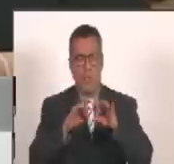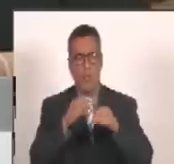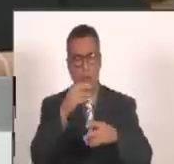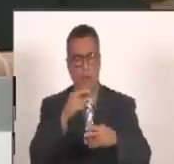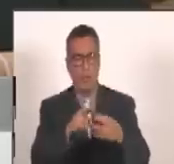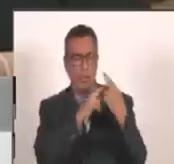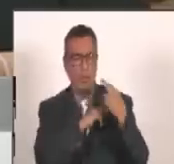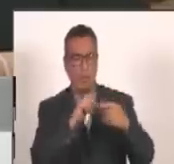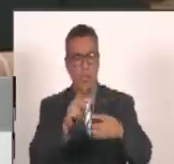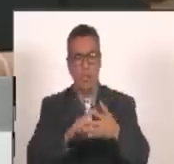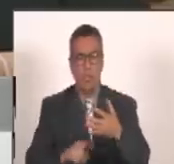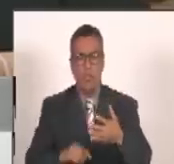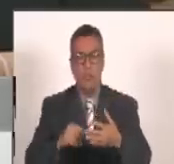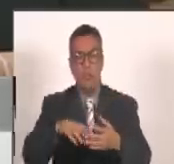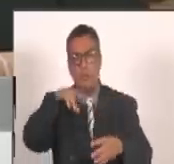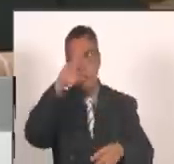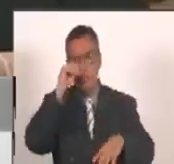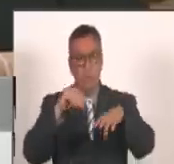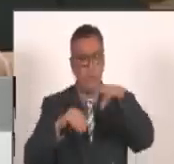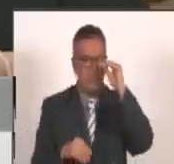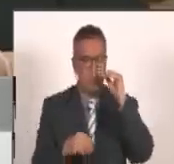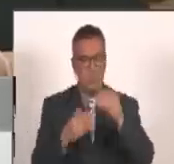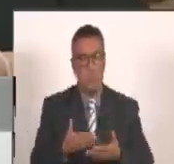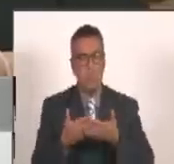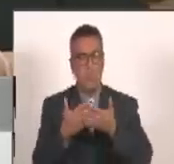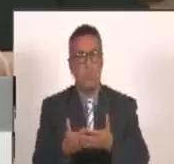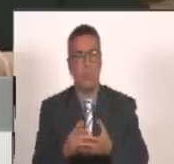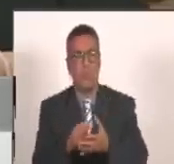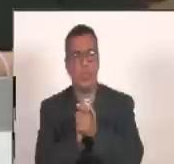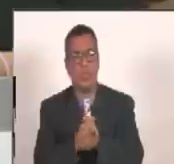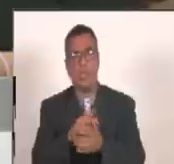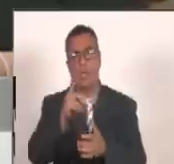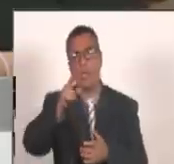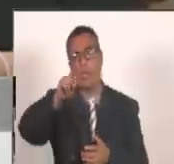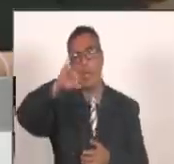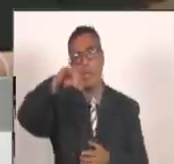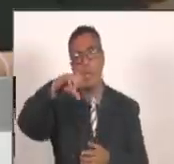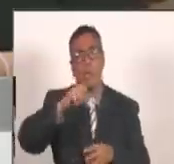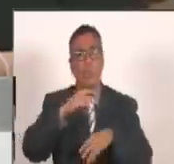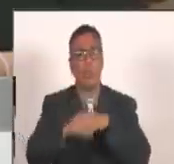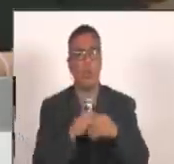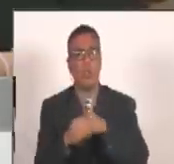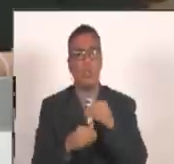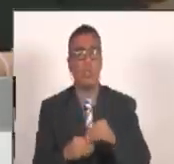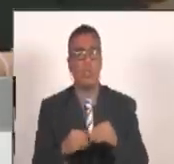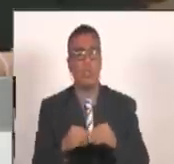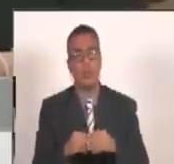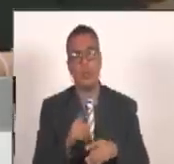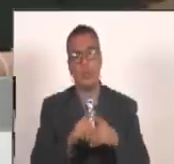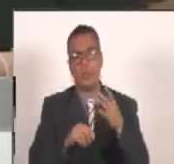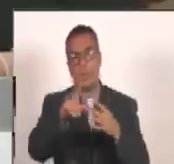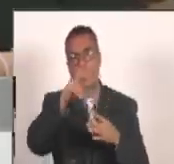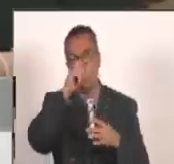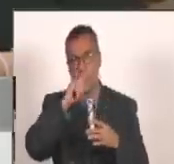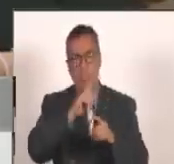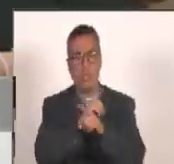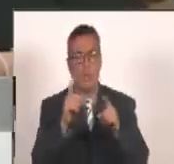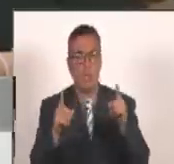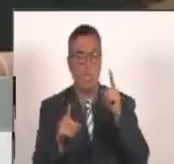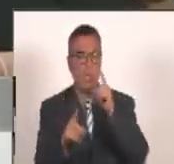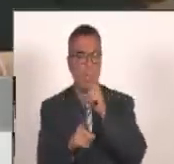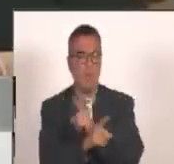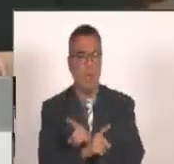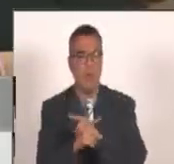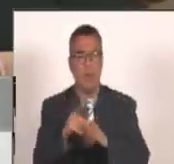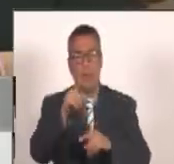encarga de recopilar las enseñanzas y aportes del camarada Darío Vivas en ocasión de conmemorarse 3 años del cambio de paisaje